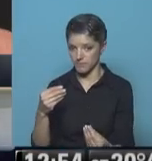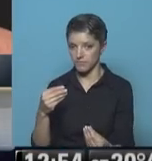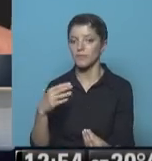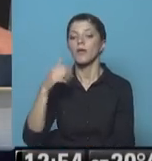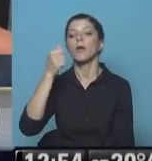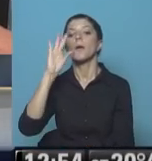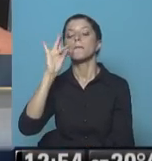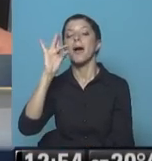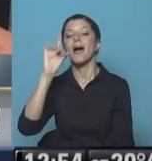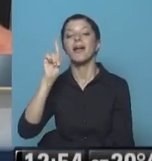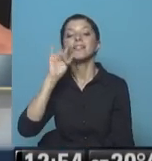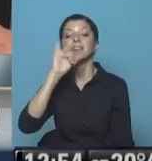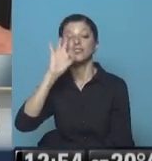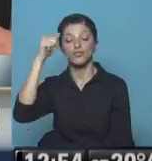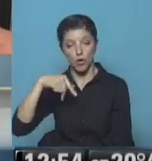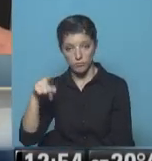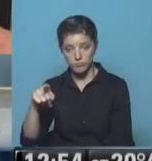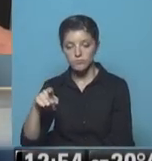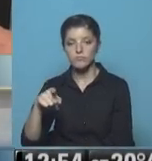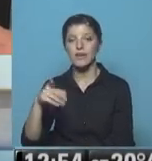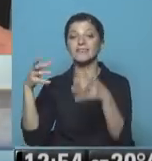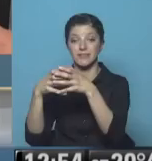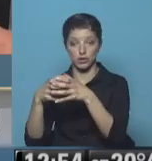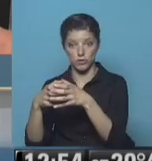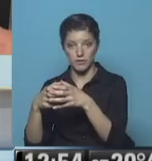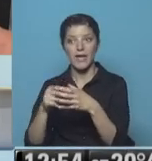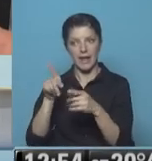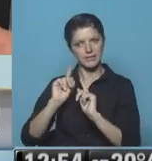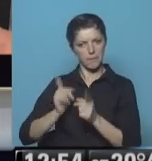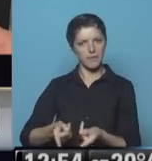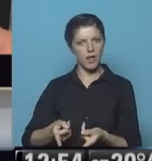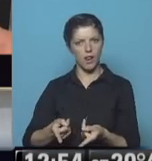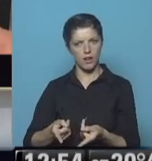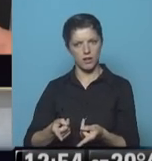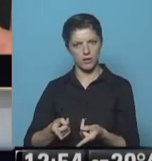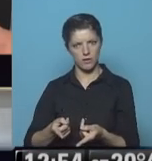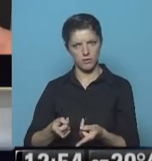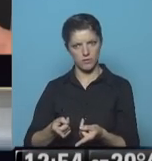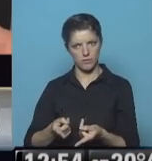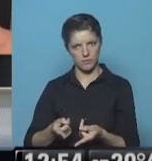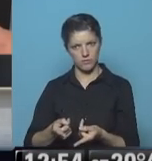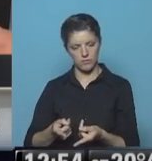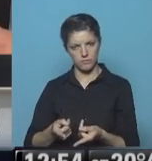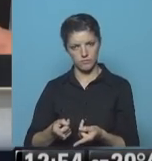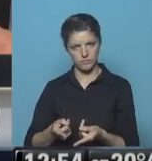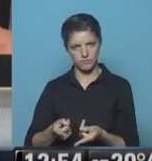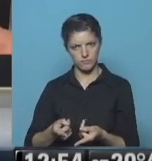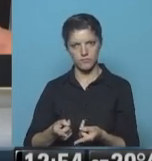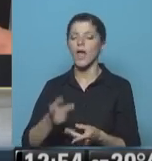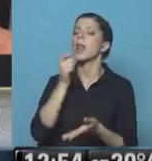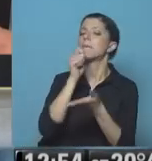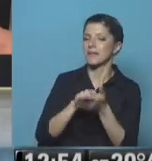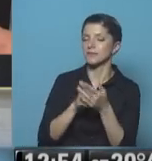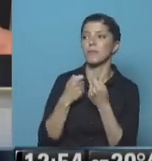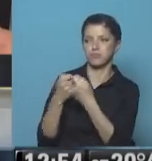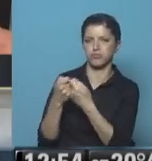Otto Pérez, digamos, que es del sector del crimen organizado, también está siendo muy hostigado por la prensa más